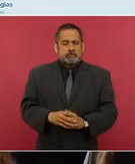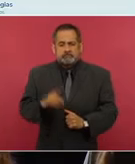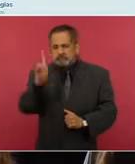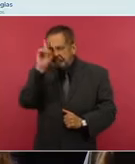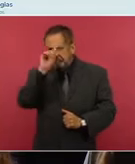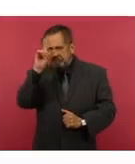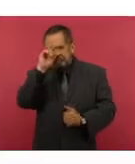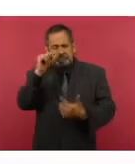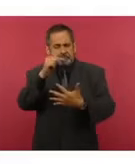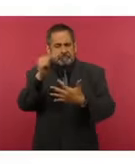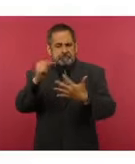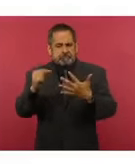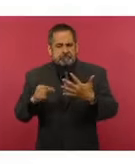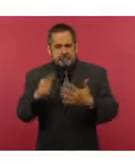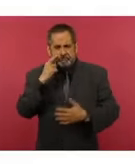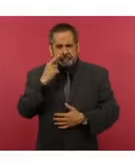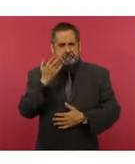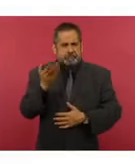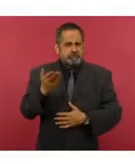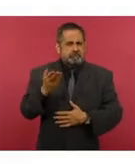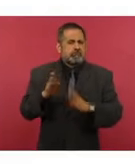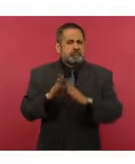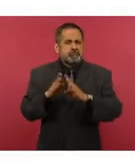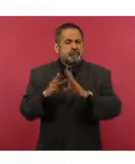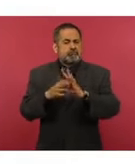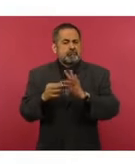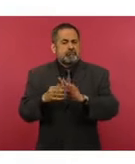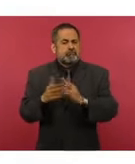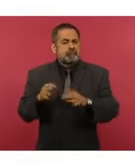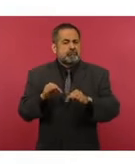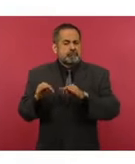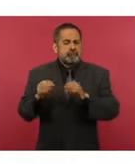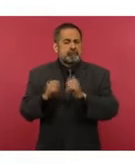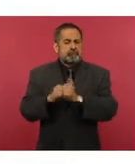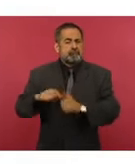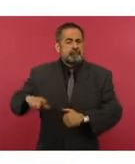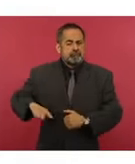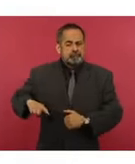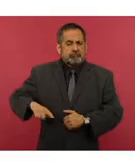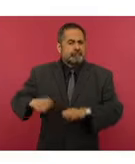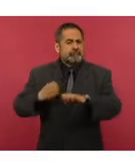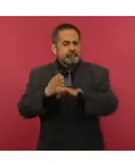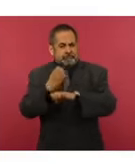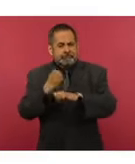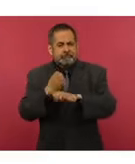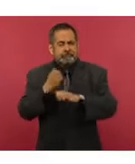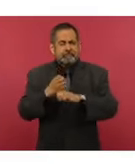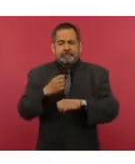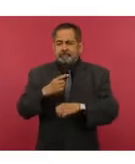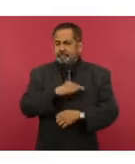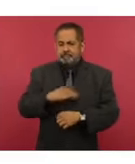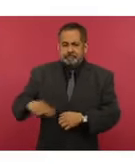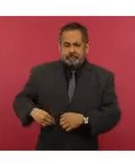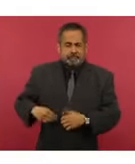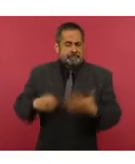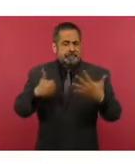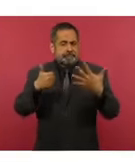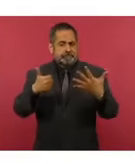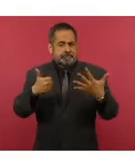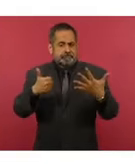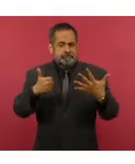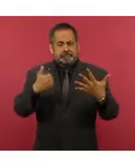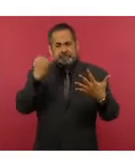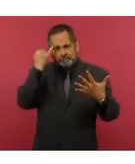recomendaciones de lo que se obtuvo en este trabajo coordinado con los gobiernos estatales y con los gobiernos municipales. Fueron 6